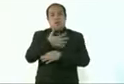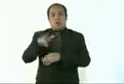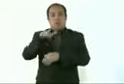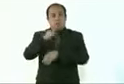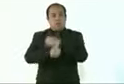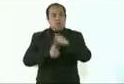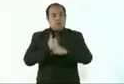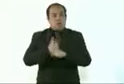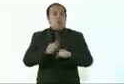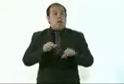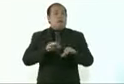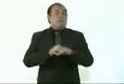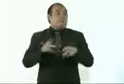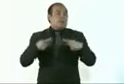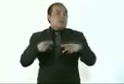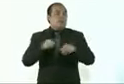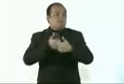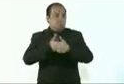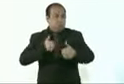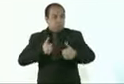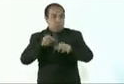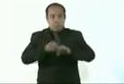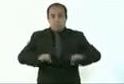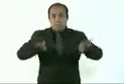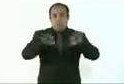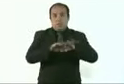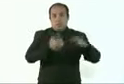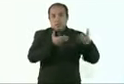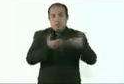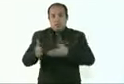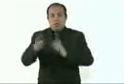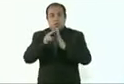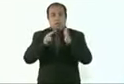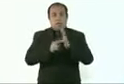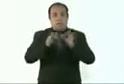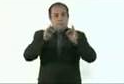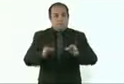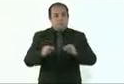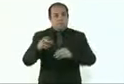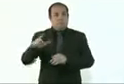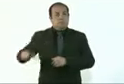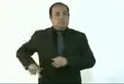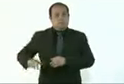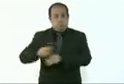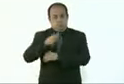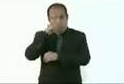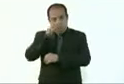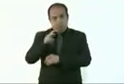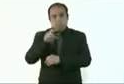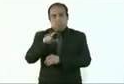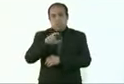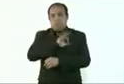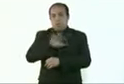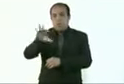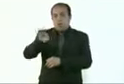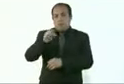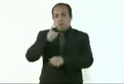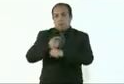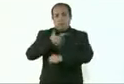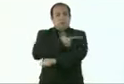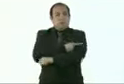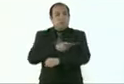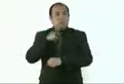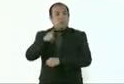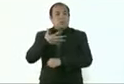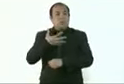años para personas rezagadas. Y muy importante, nos acaban de llegar los lineamientos oficiales del Gobierno de México, también eres elegible para recibir la primera dosis